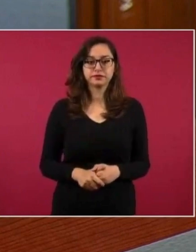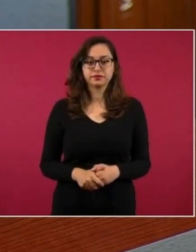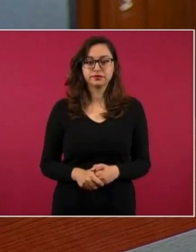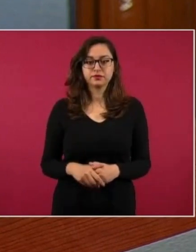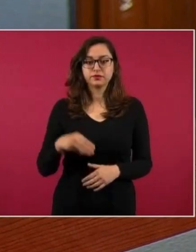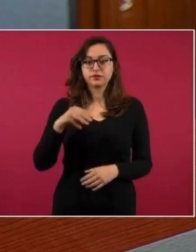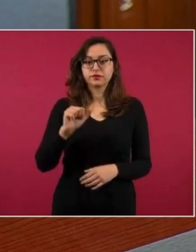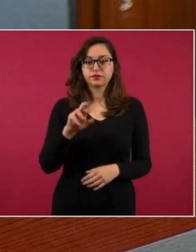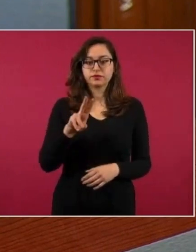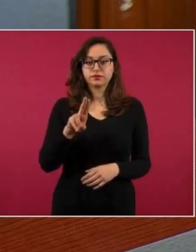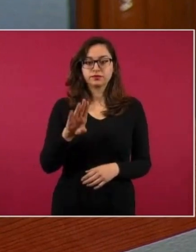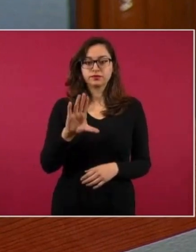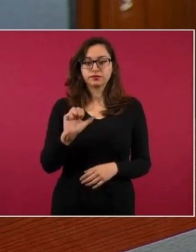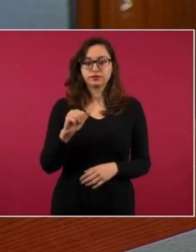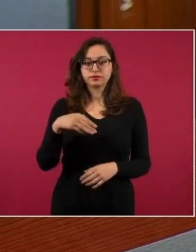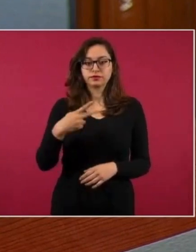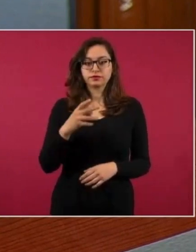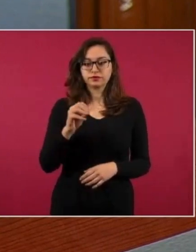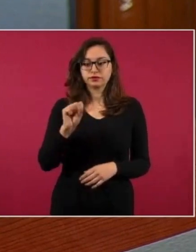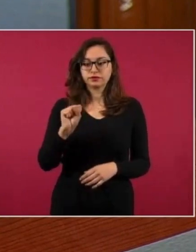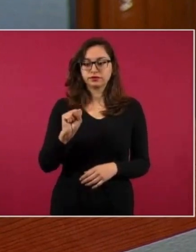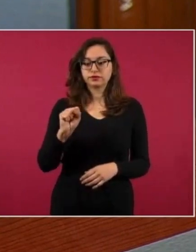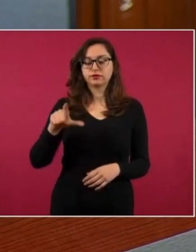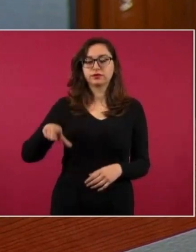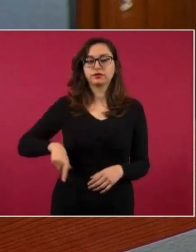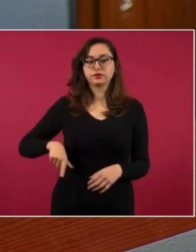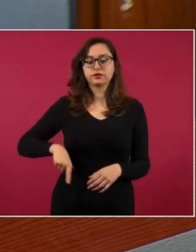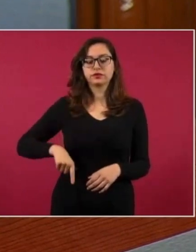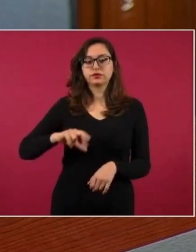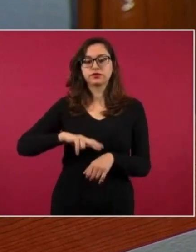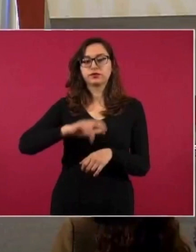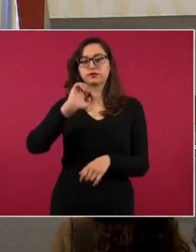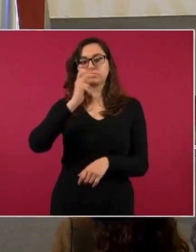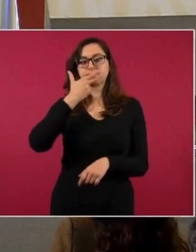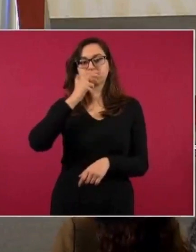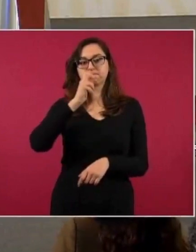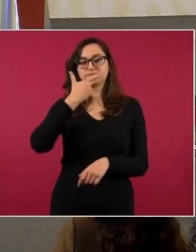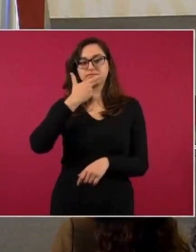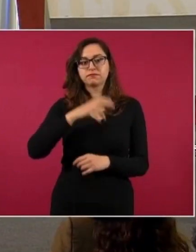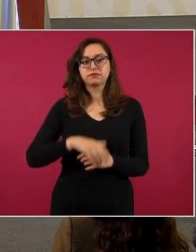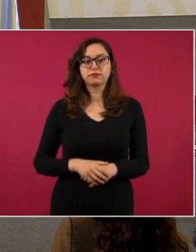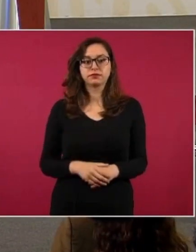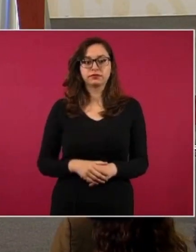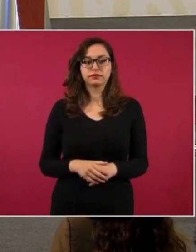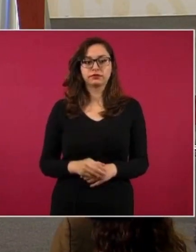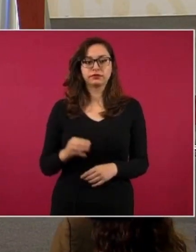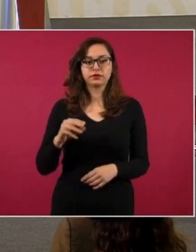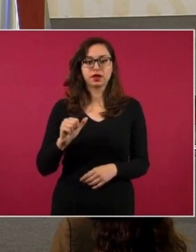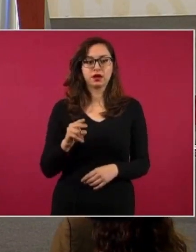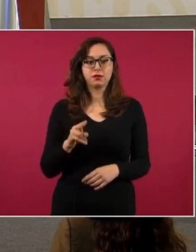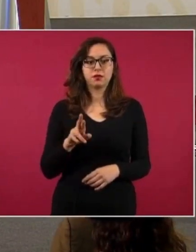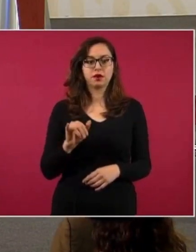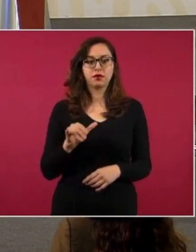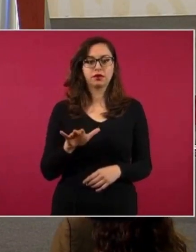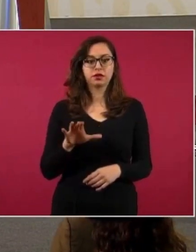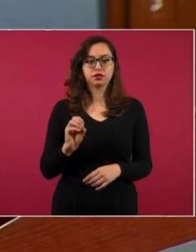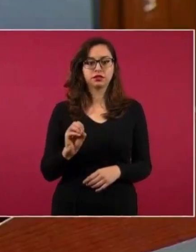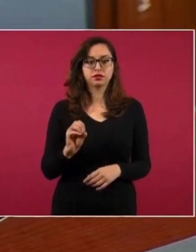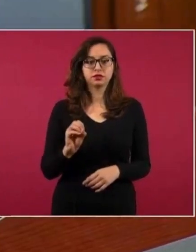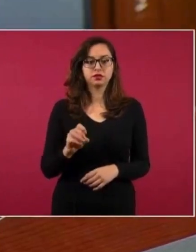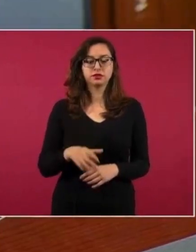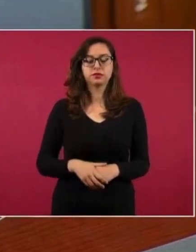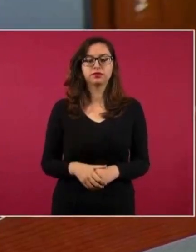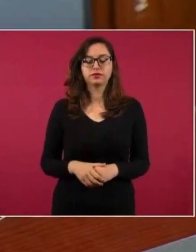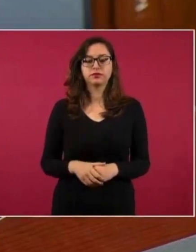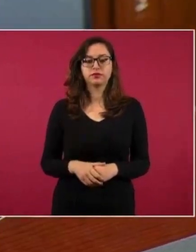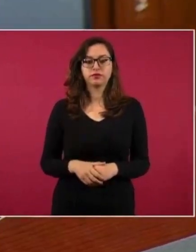Maru Campos, es gobernadora de Chihuahua. Mauricio Curi, él no creo,